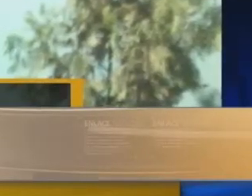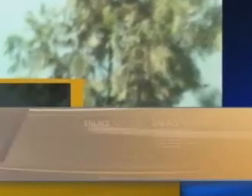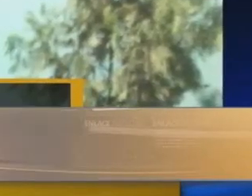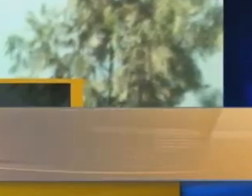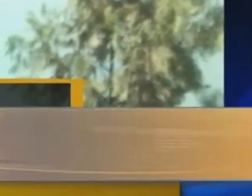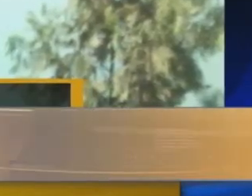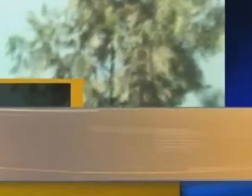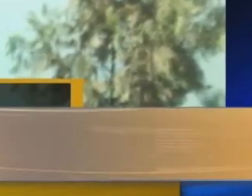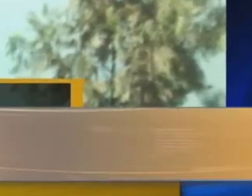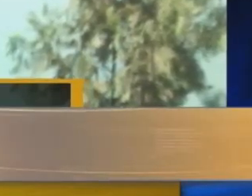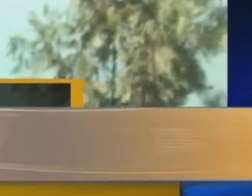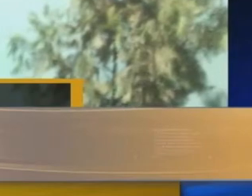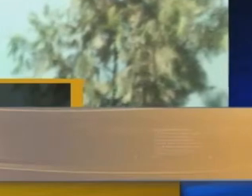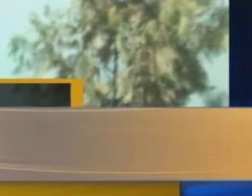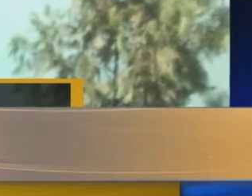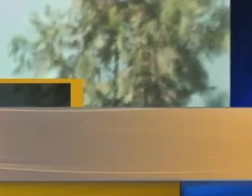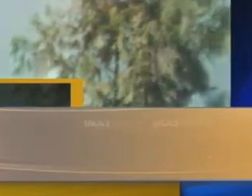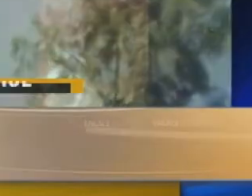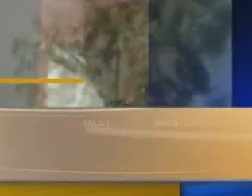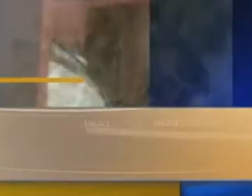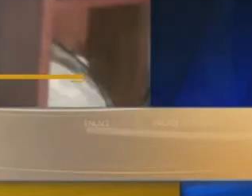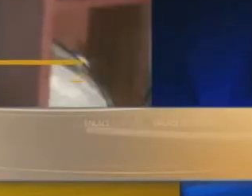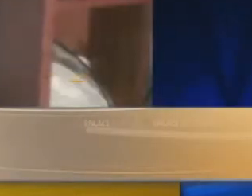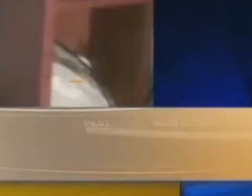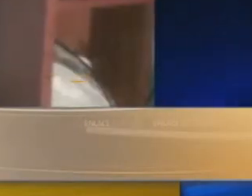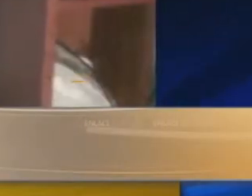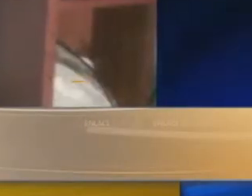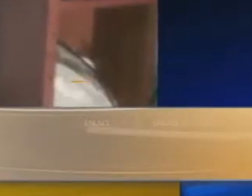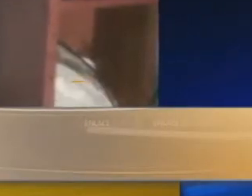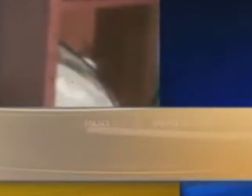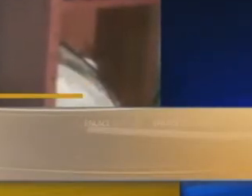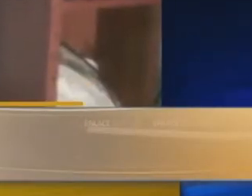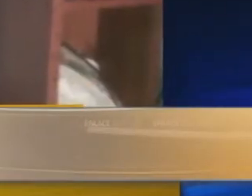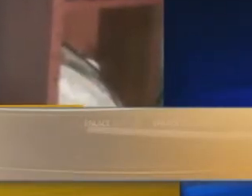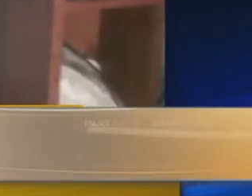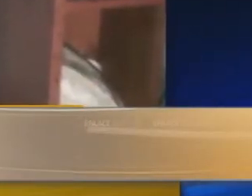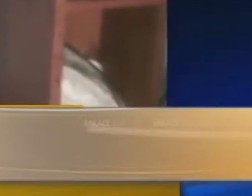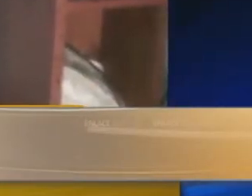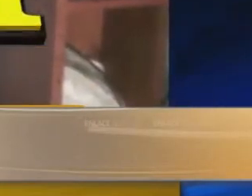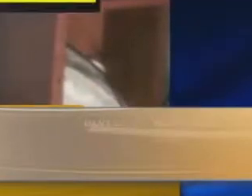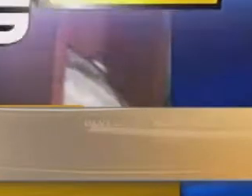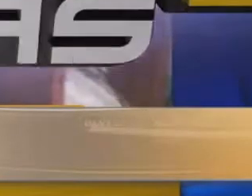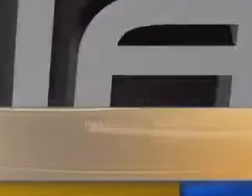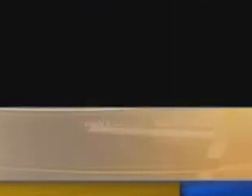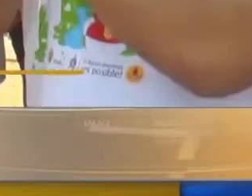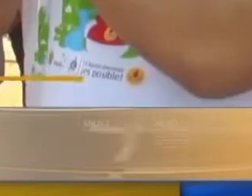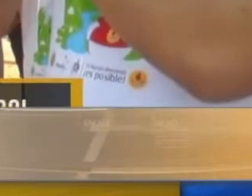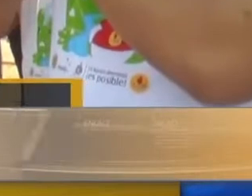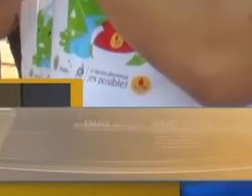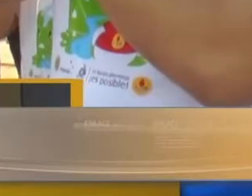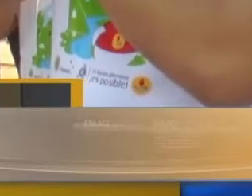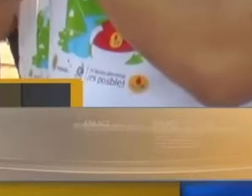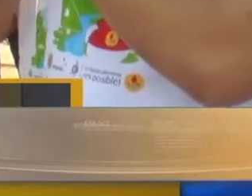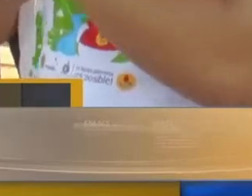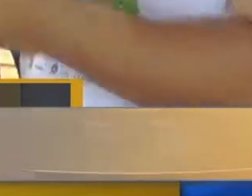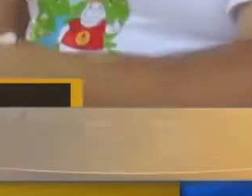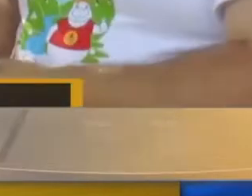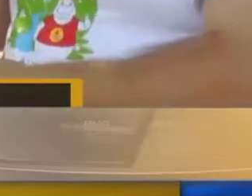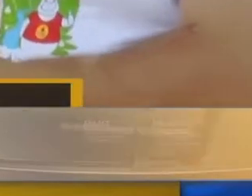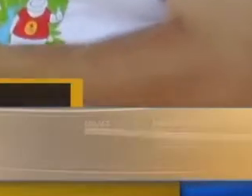bomberos voluntarios entregó el reporte de cuatro incendios registrados en diferentes sectores de warren harding estudiantes